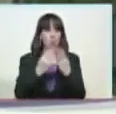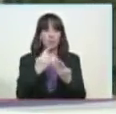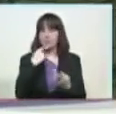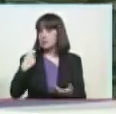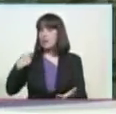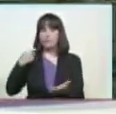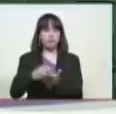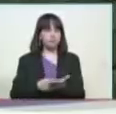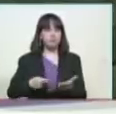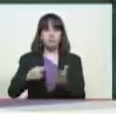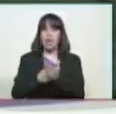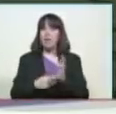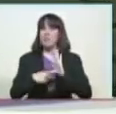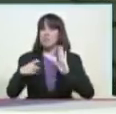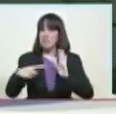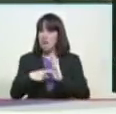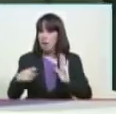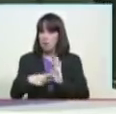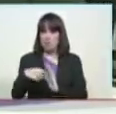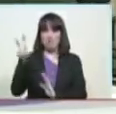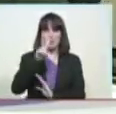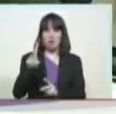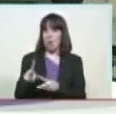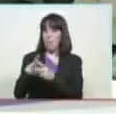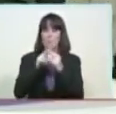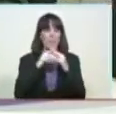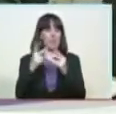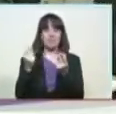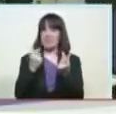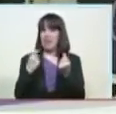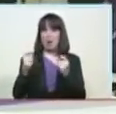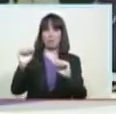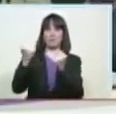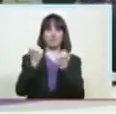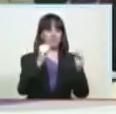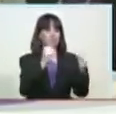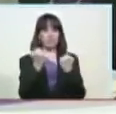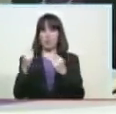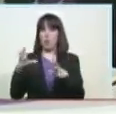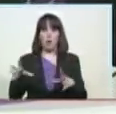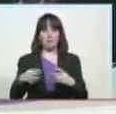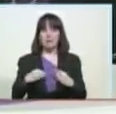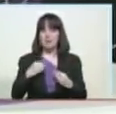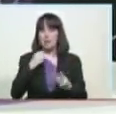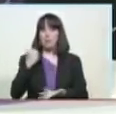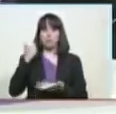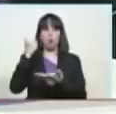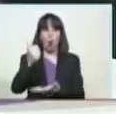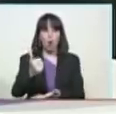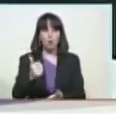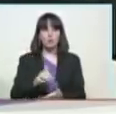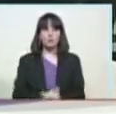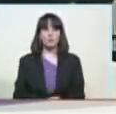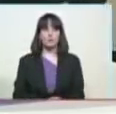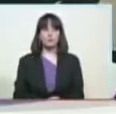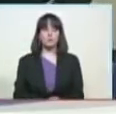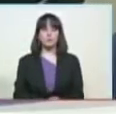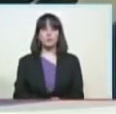refinanciar la deuda venezolana a no prestarnos dinero a venezuela a no aceptar nuestros bonos